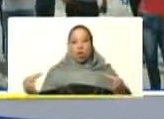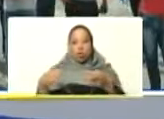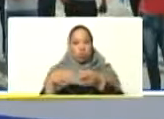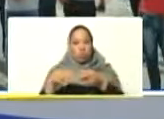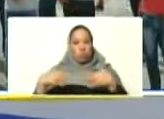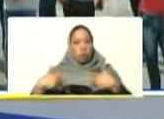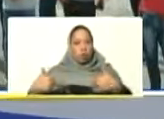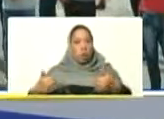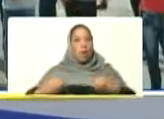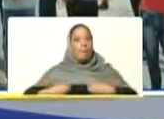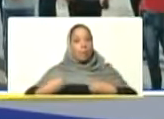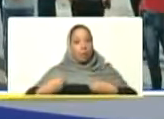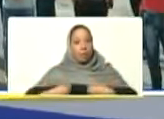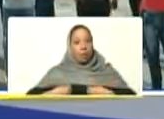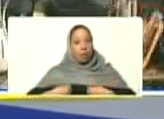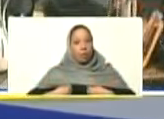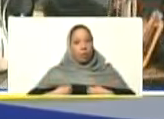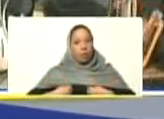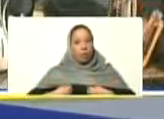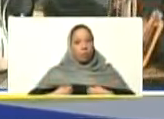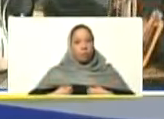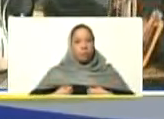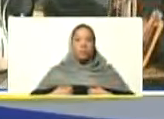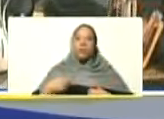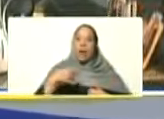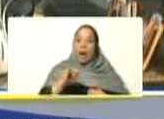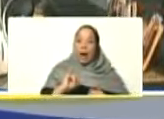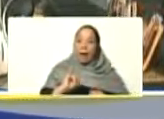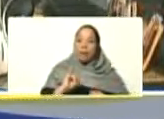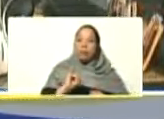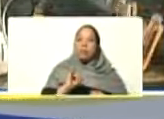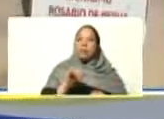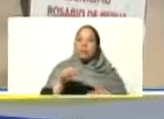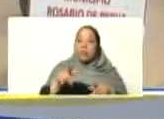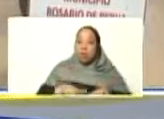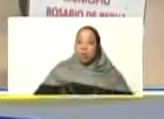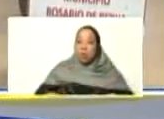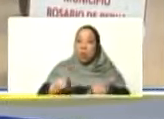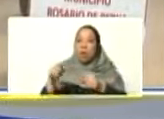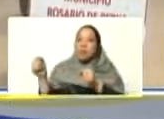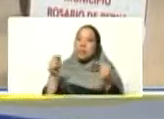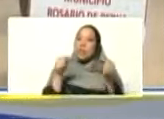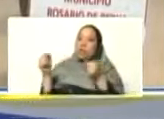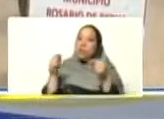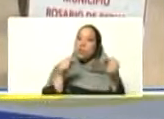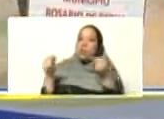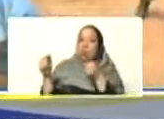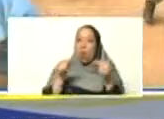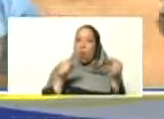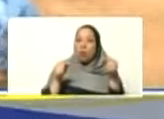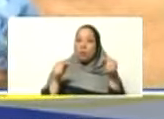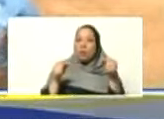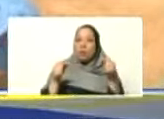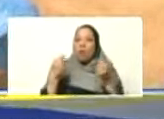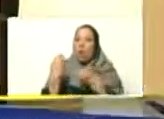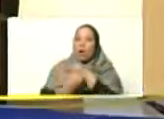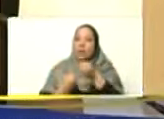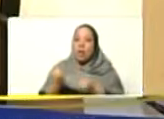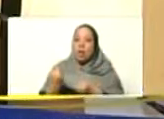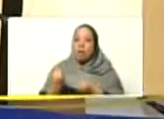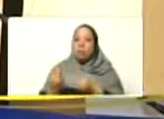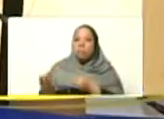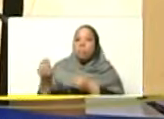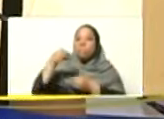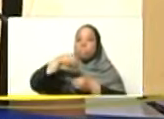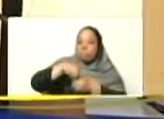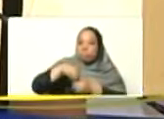hacen vida los comités de salud, y allí se discute el cómo conformar estas unidades y